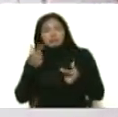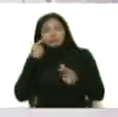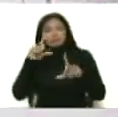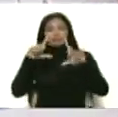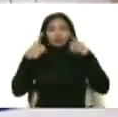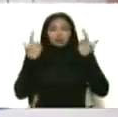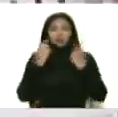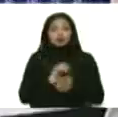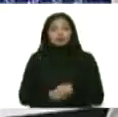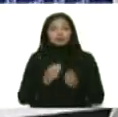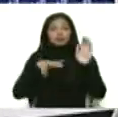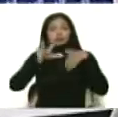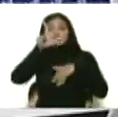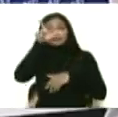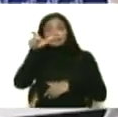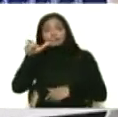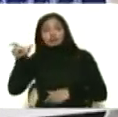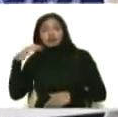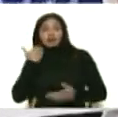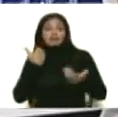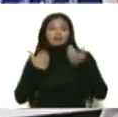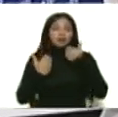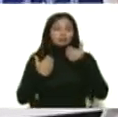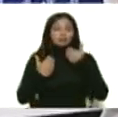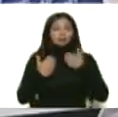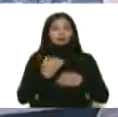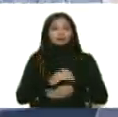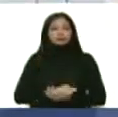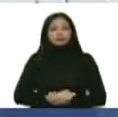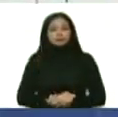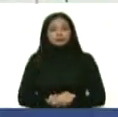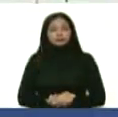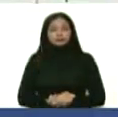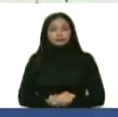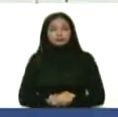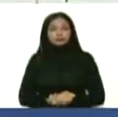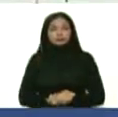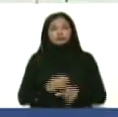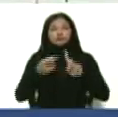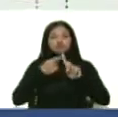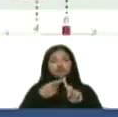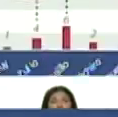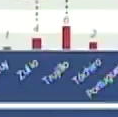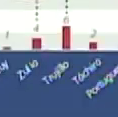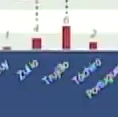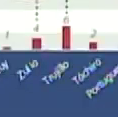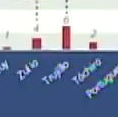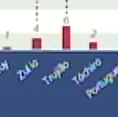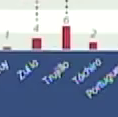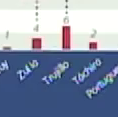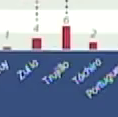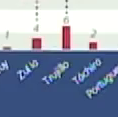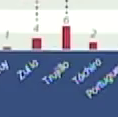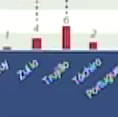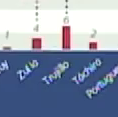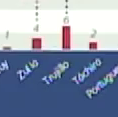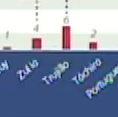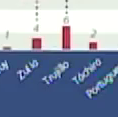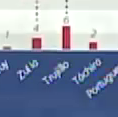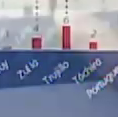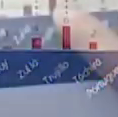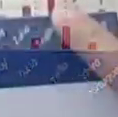tenemos 13 pacientes con COVID-19 positivo. Los 6 casos de Trujillo, que son